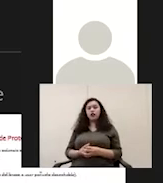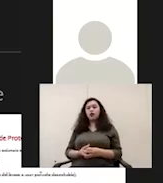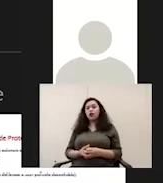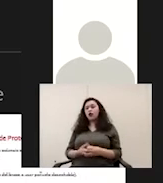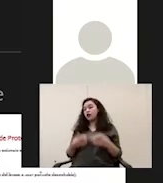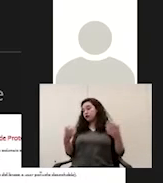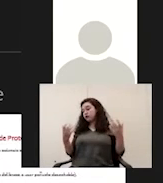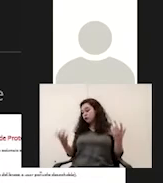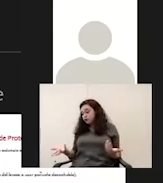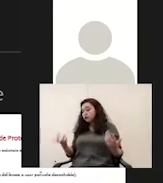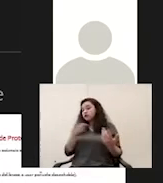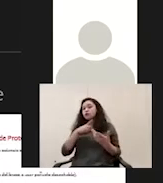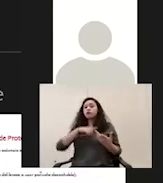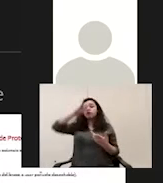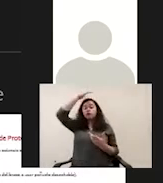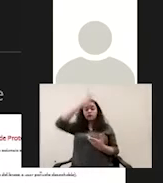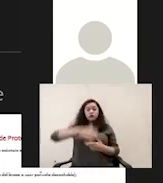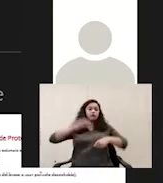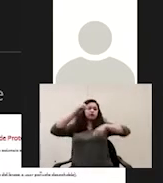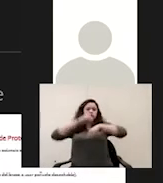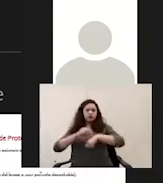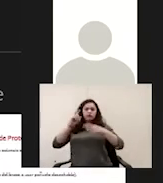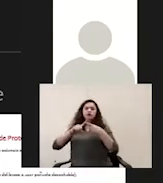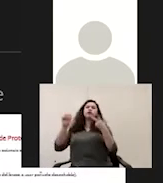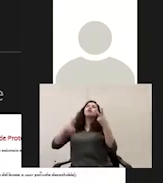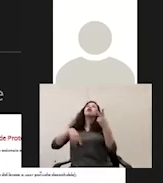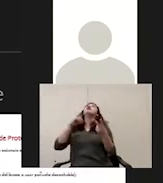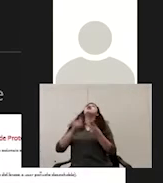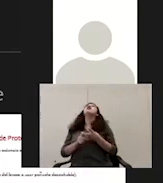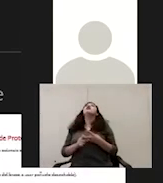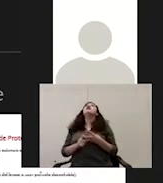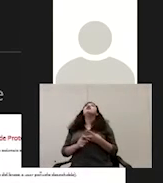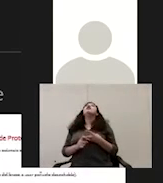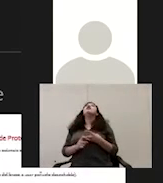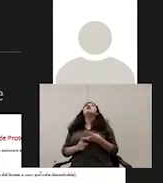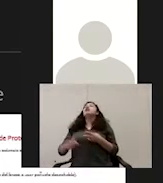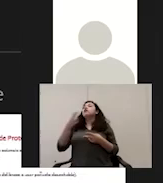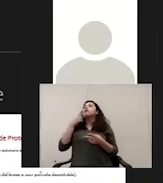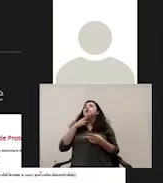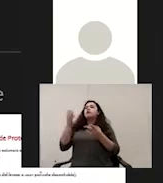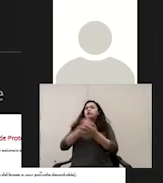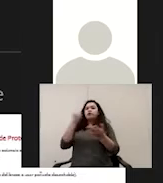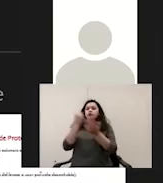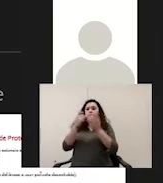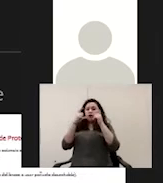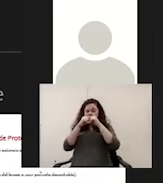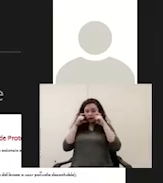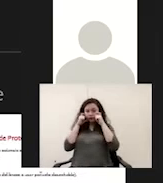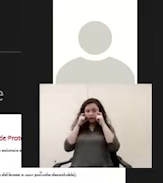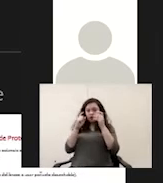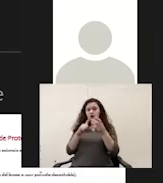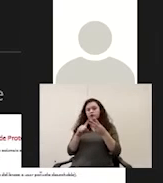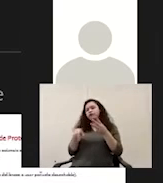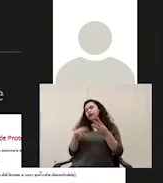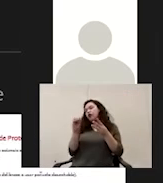que poner señaléticas, hay que invitar a la parte del uso obligatorio de cubrebocas y